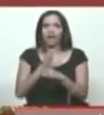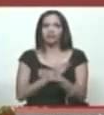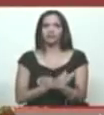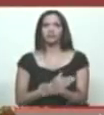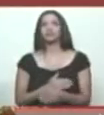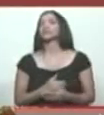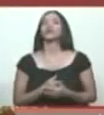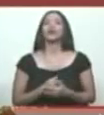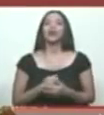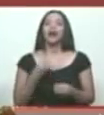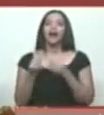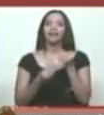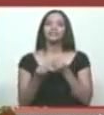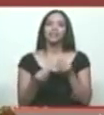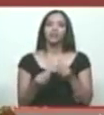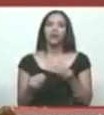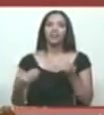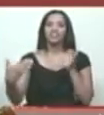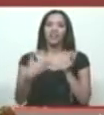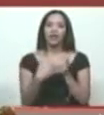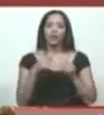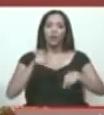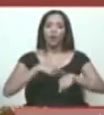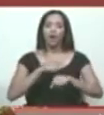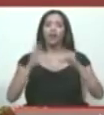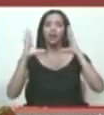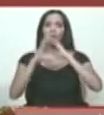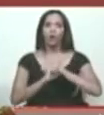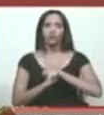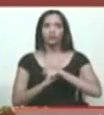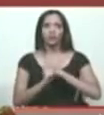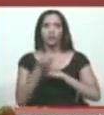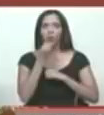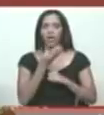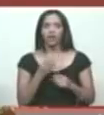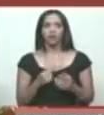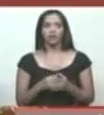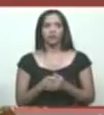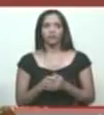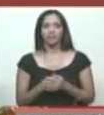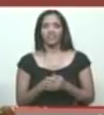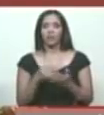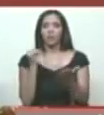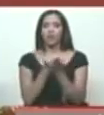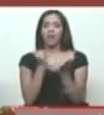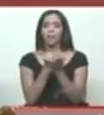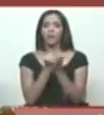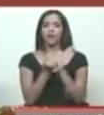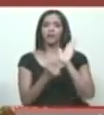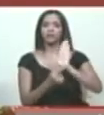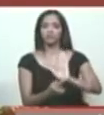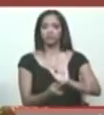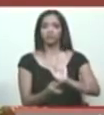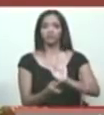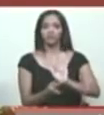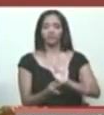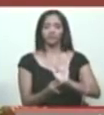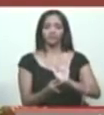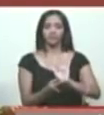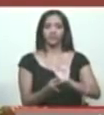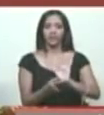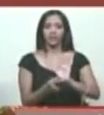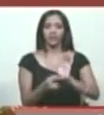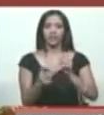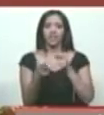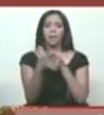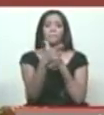sido atacado en horas de la noche. Bueno, estamos con las pruebas en las manos, están las balas, el